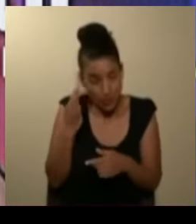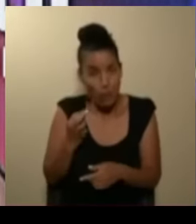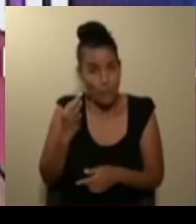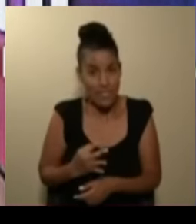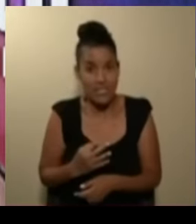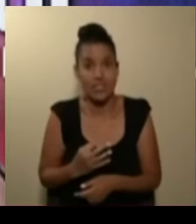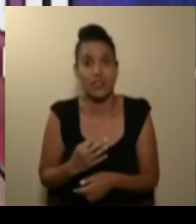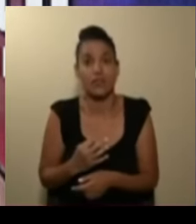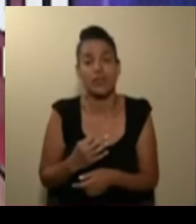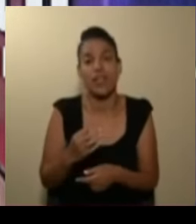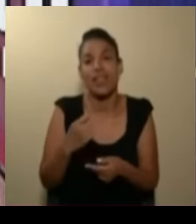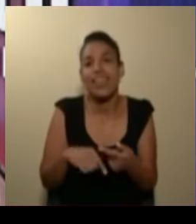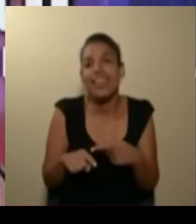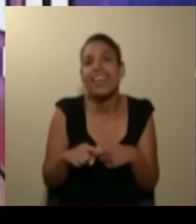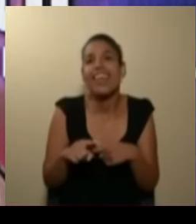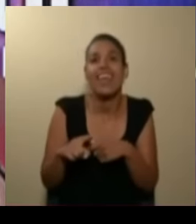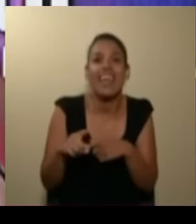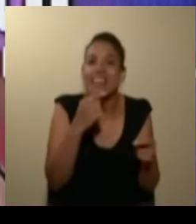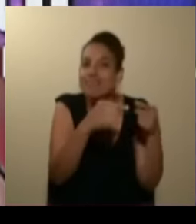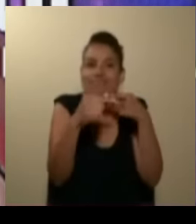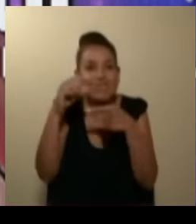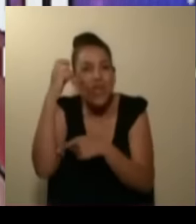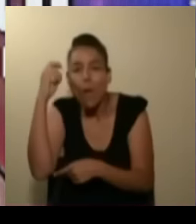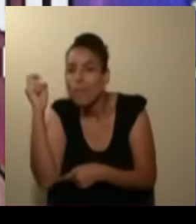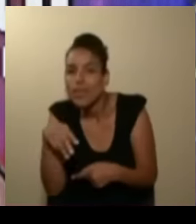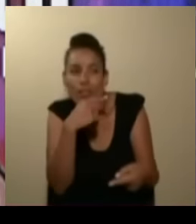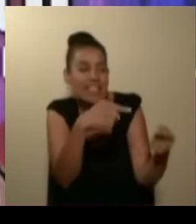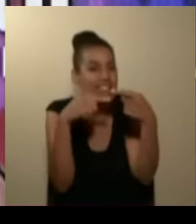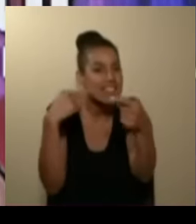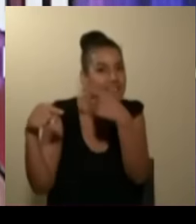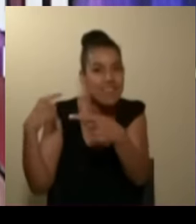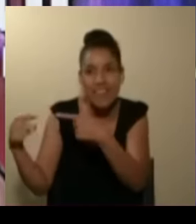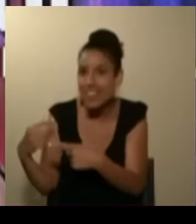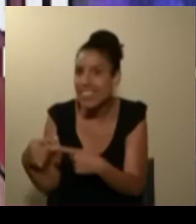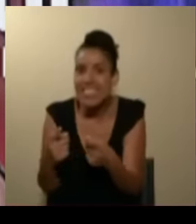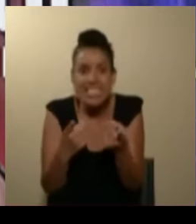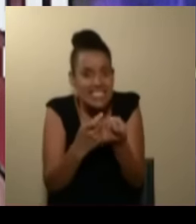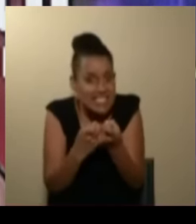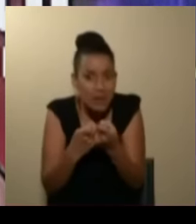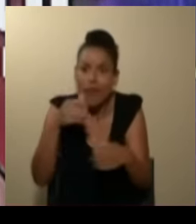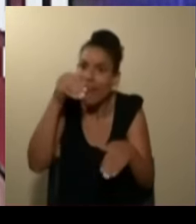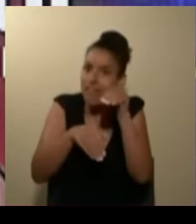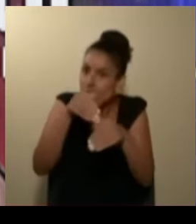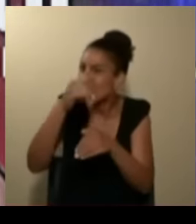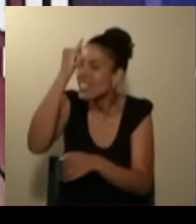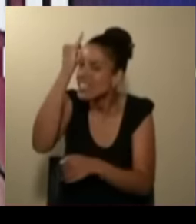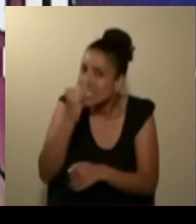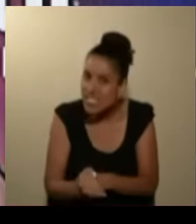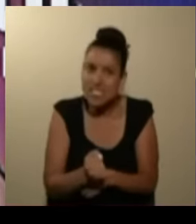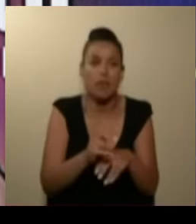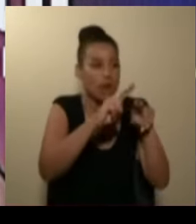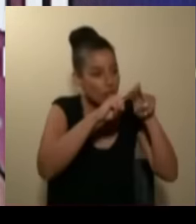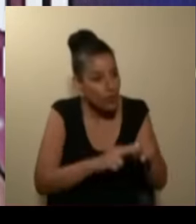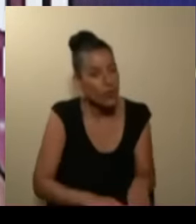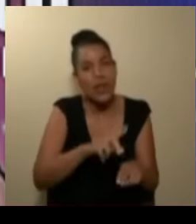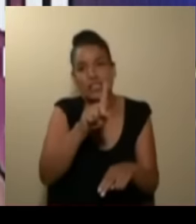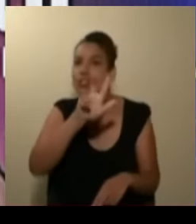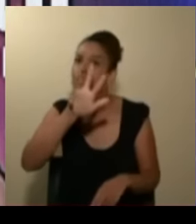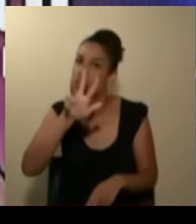esa diversidad de opiniones, la síntesis tiene que ser el sí por derogar y anular estos